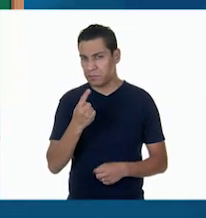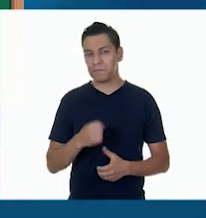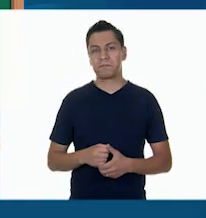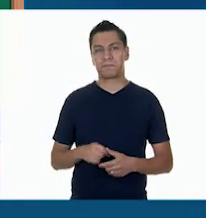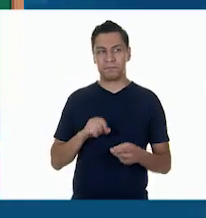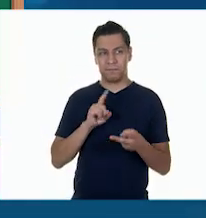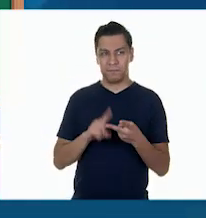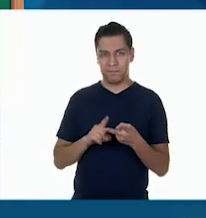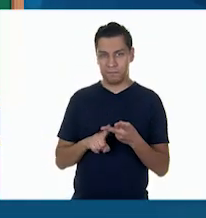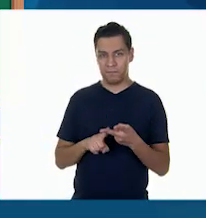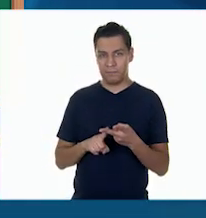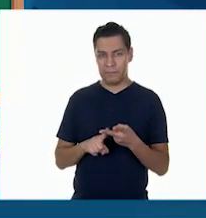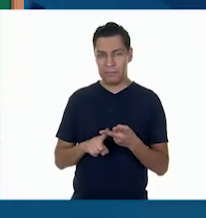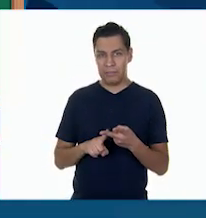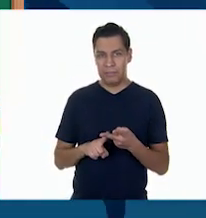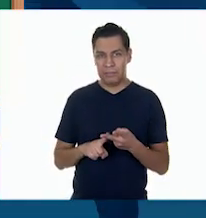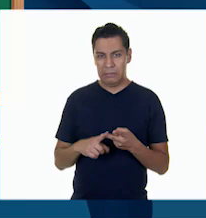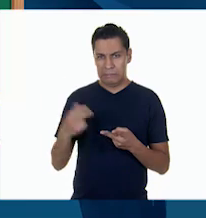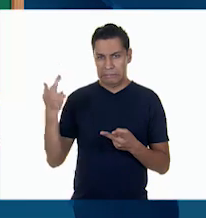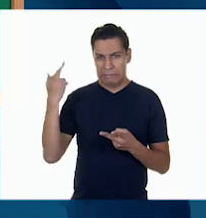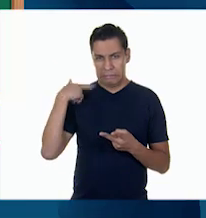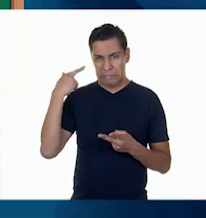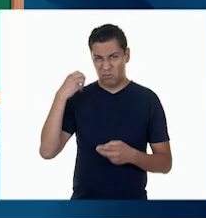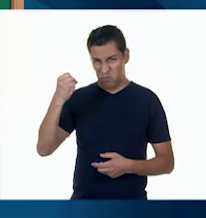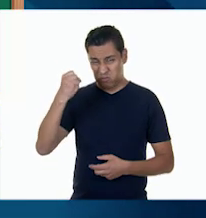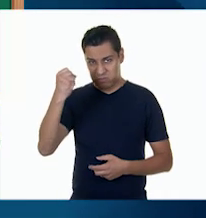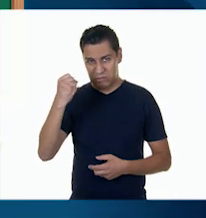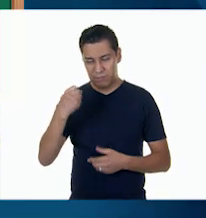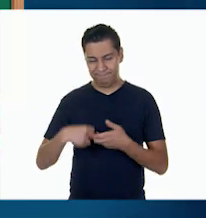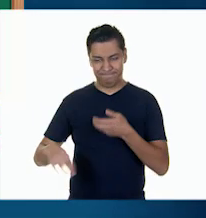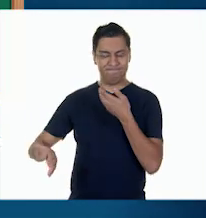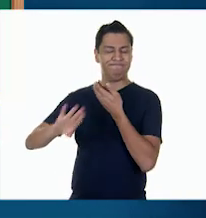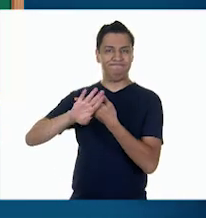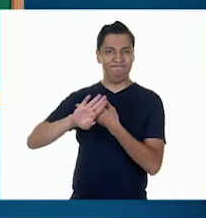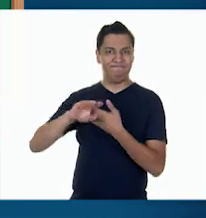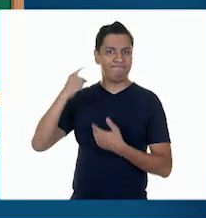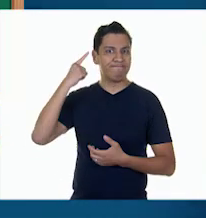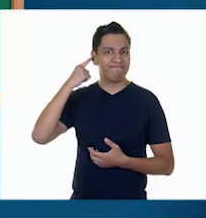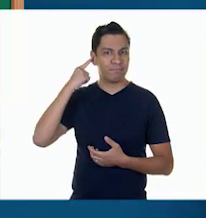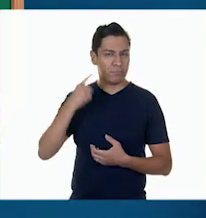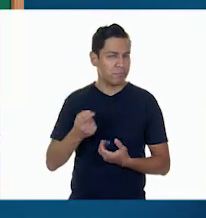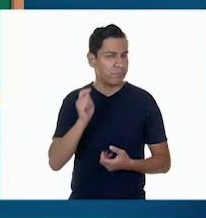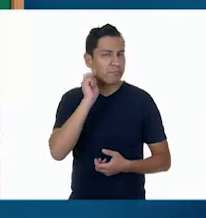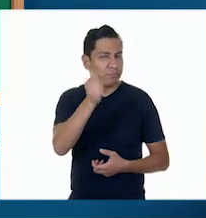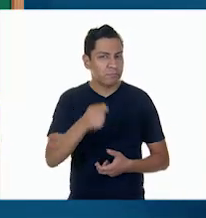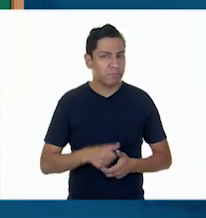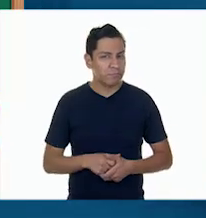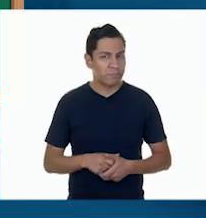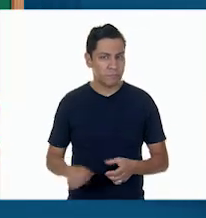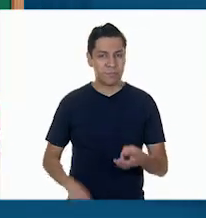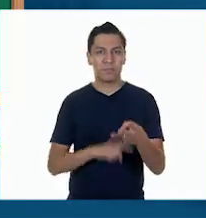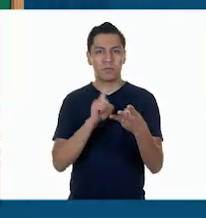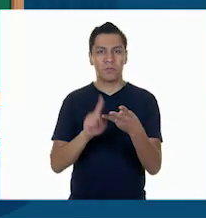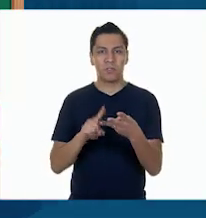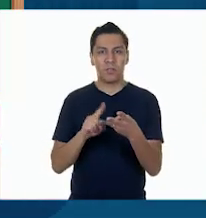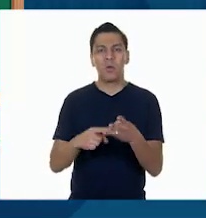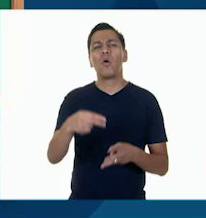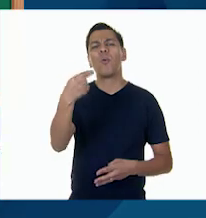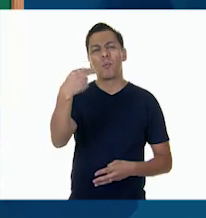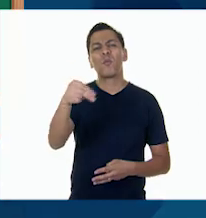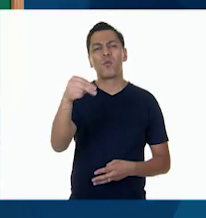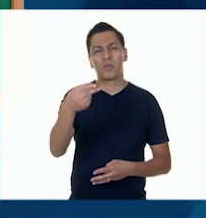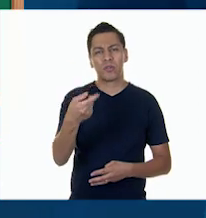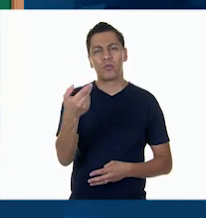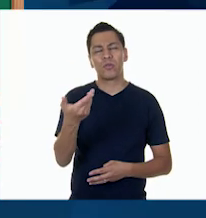¿Qué daños nos pueden causar los sonidos muy fuertes? Y la última, ¿cómo se llaman las ondas